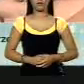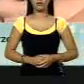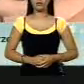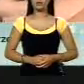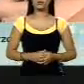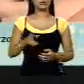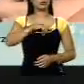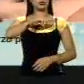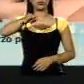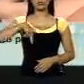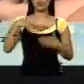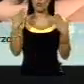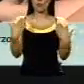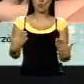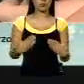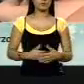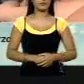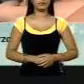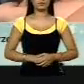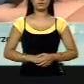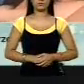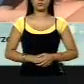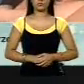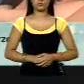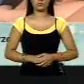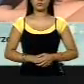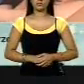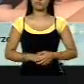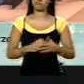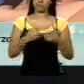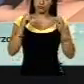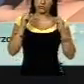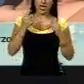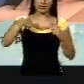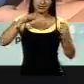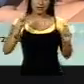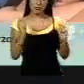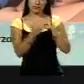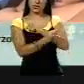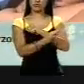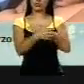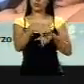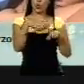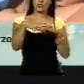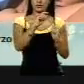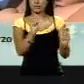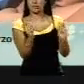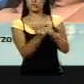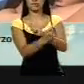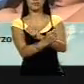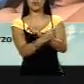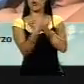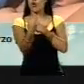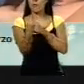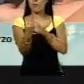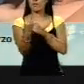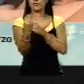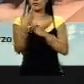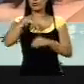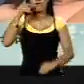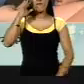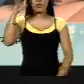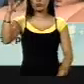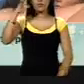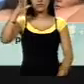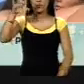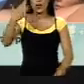de 926 artículos y donde a lo largo de 8 años más o menos se ha hecho un esfuerzo codificador por poner orden en el